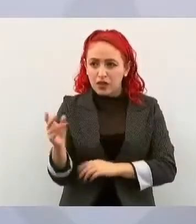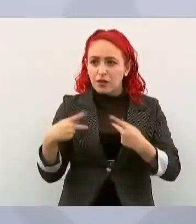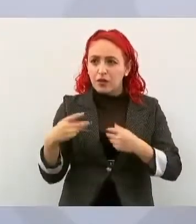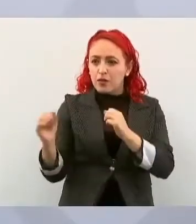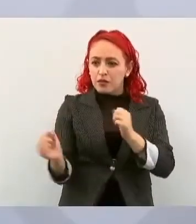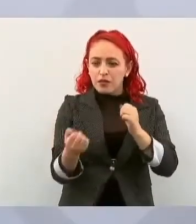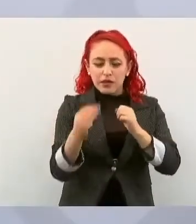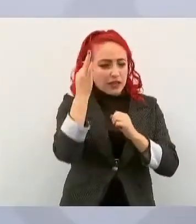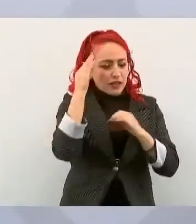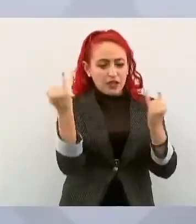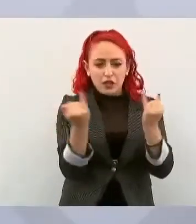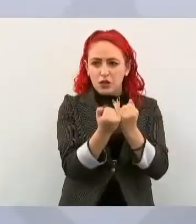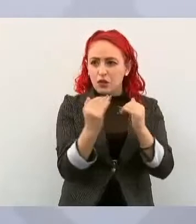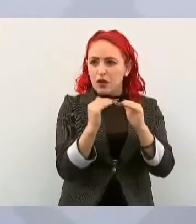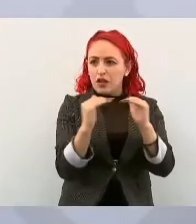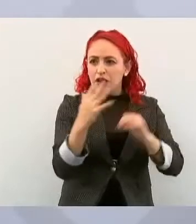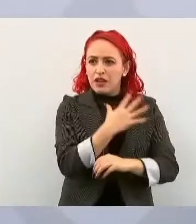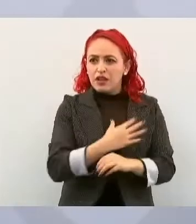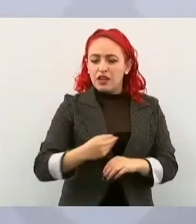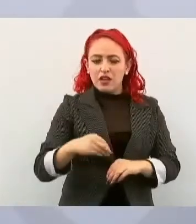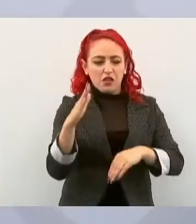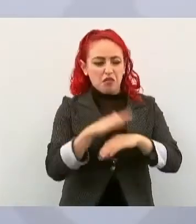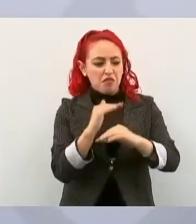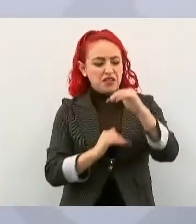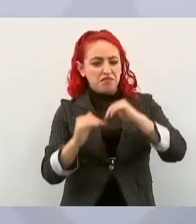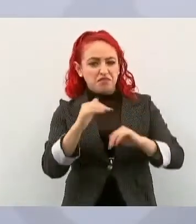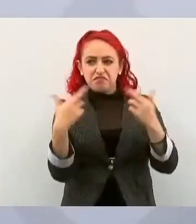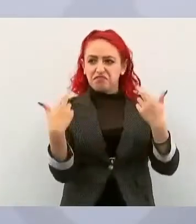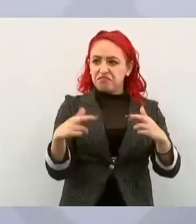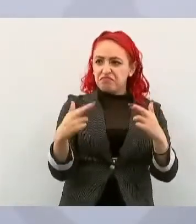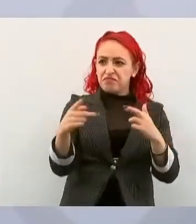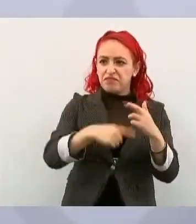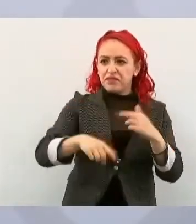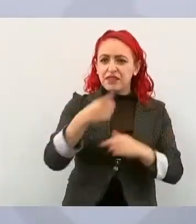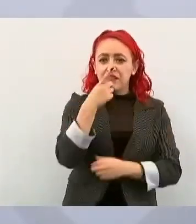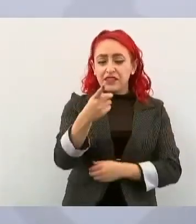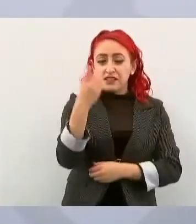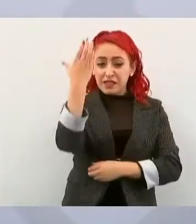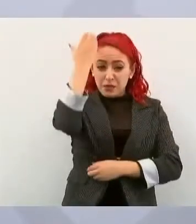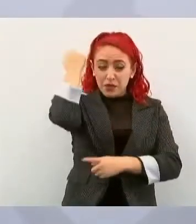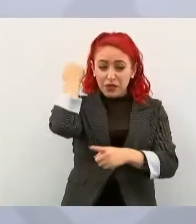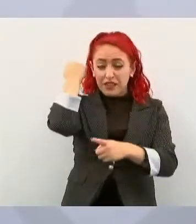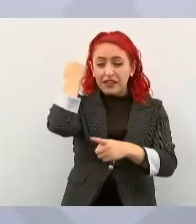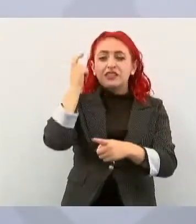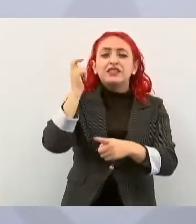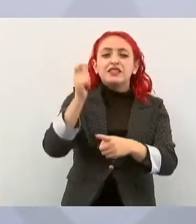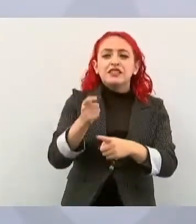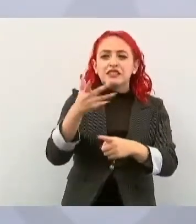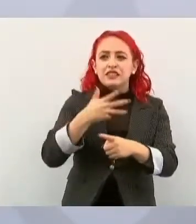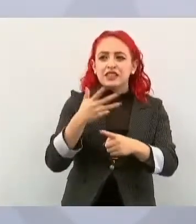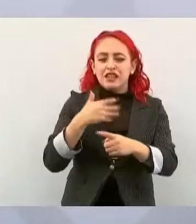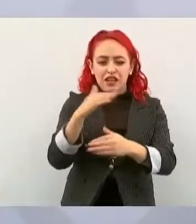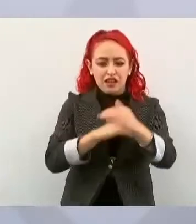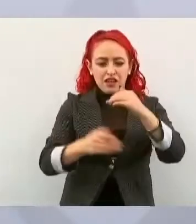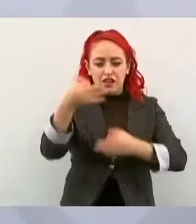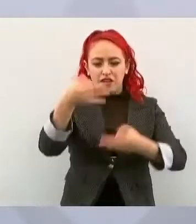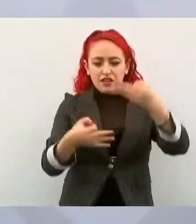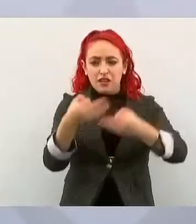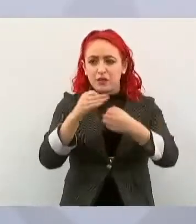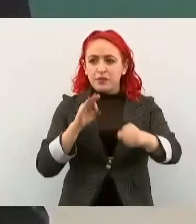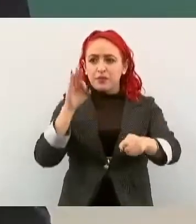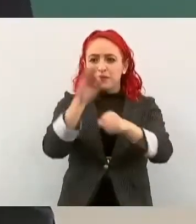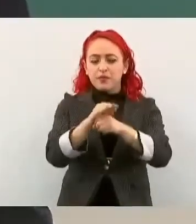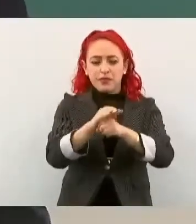barretero igual que al hijo del más rico hacendado. Decía Morelos que haya tribunales que protejan al